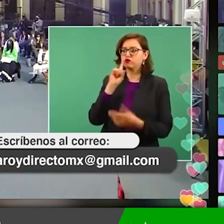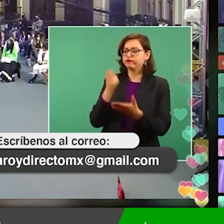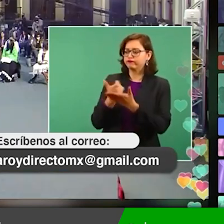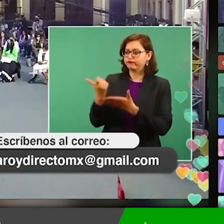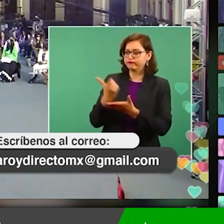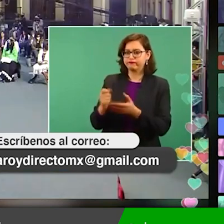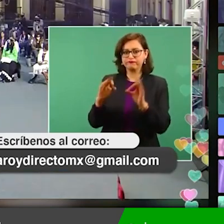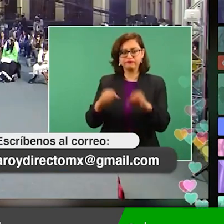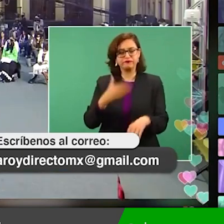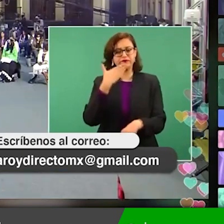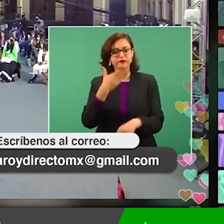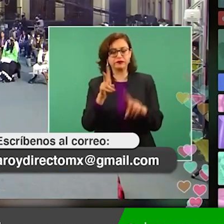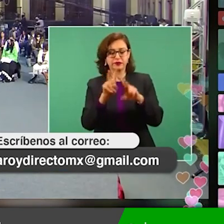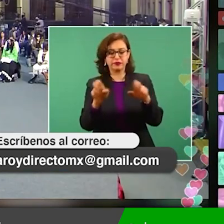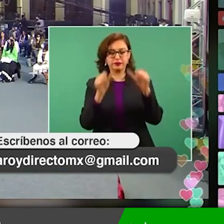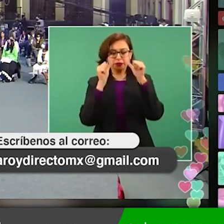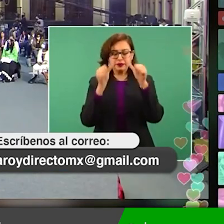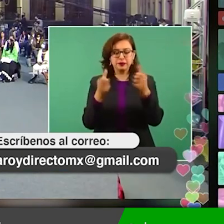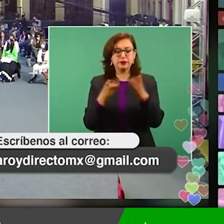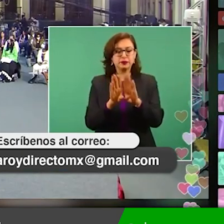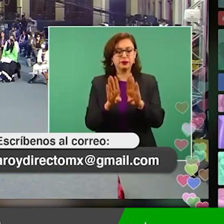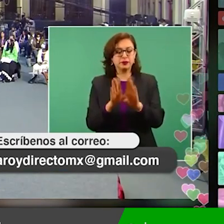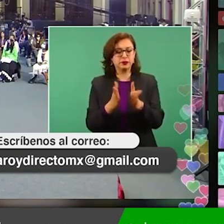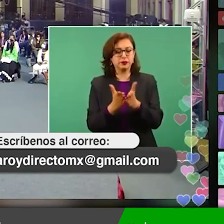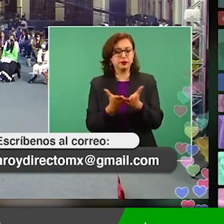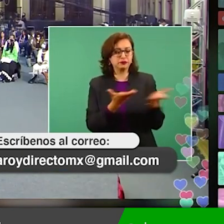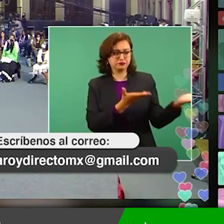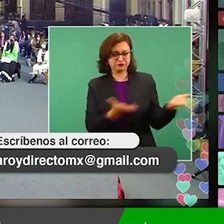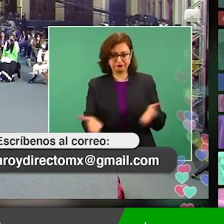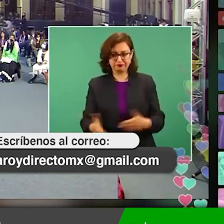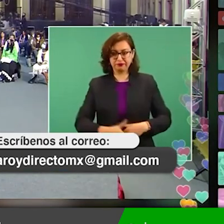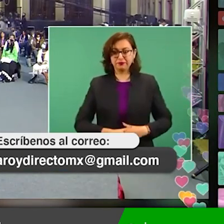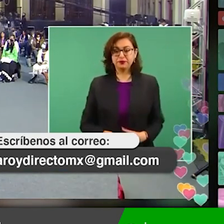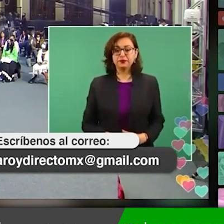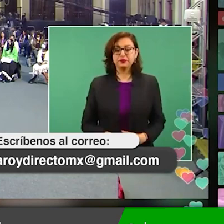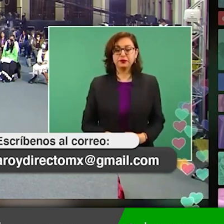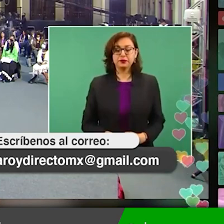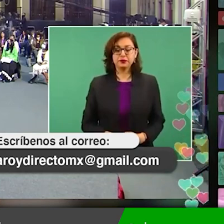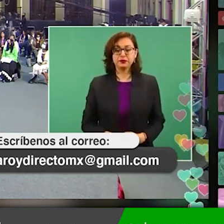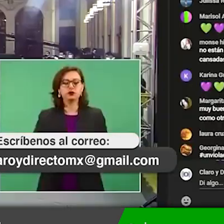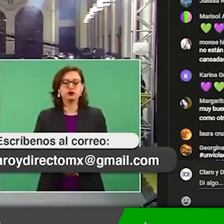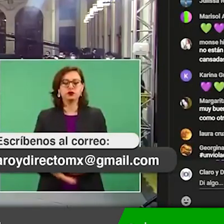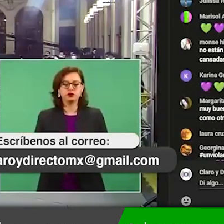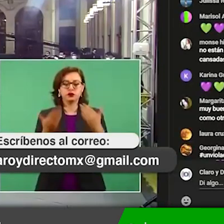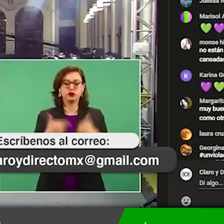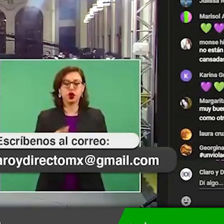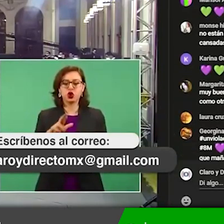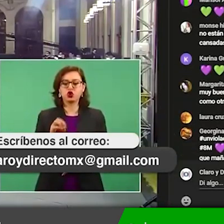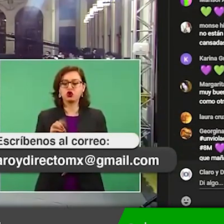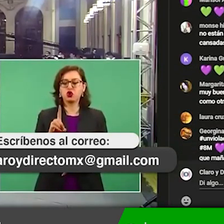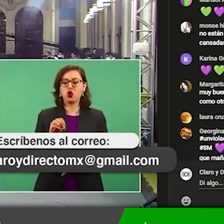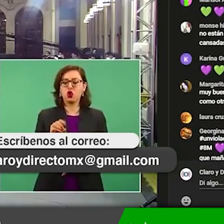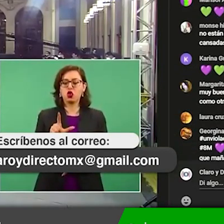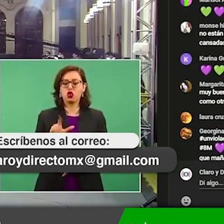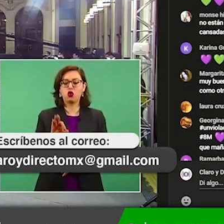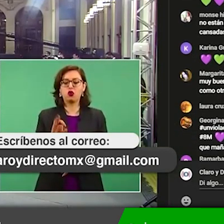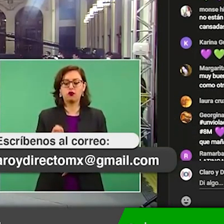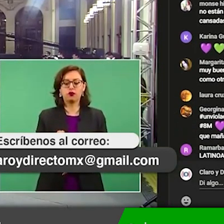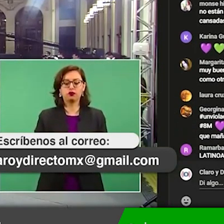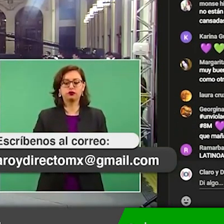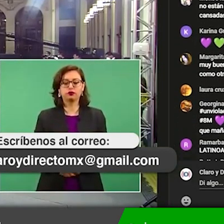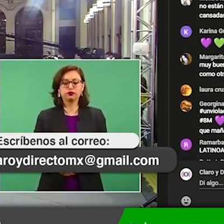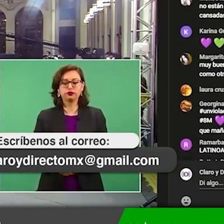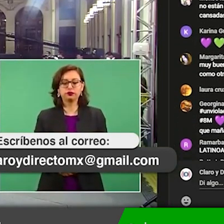para evitar confrontaciones esta mañana el presidente ordenó en la conferencia mañanera que se proyectará un vídeo